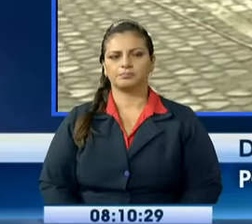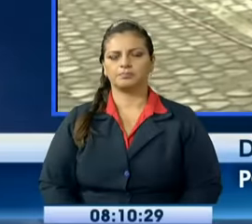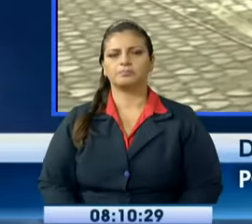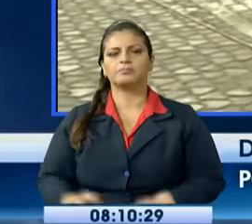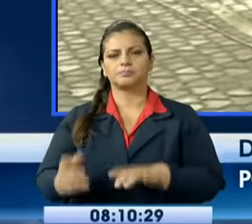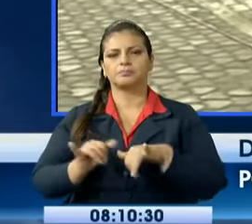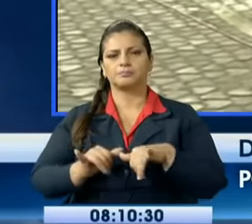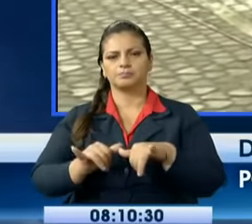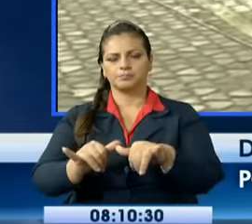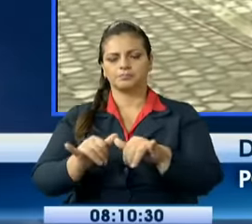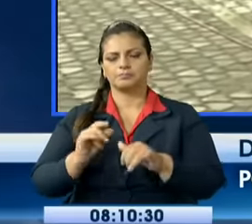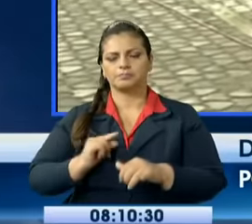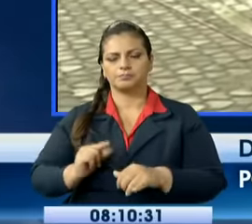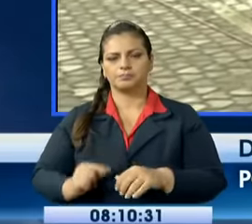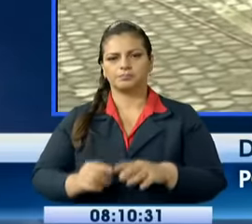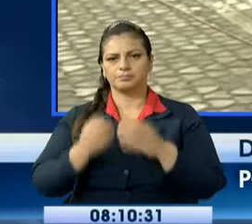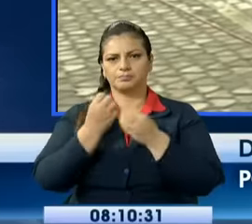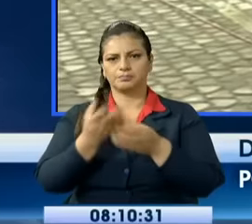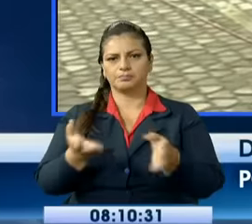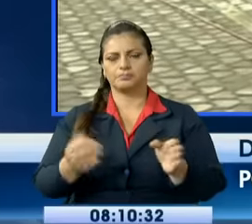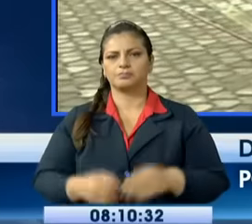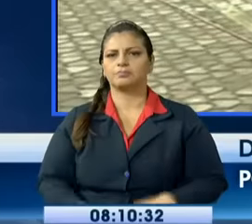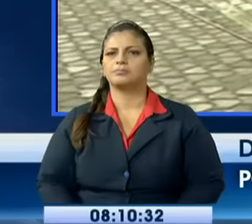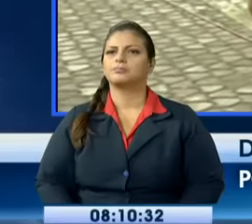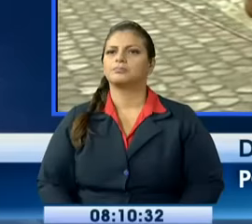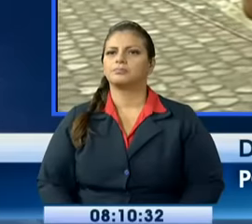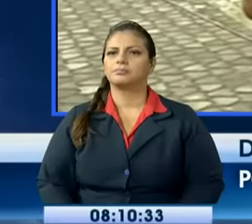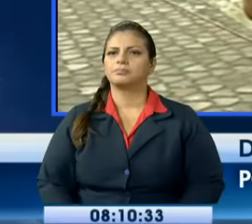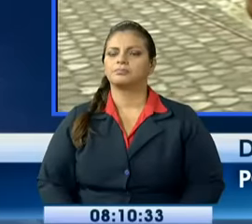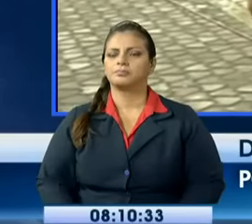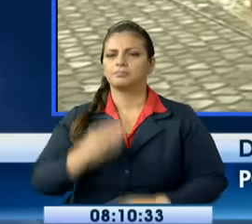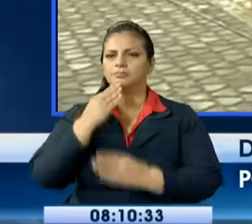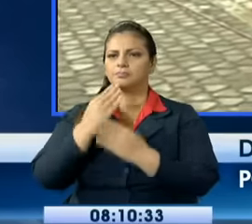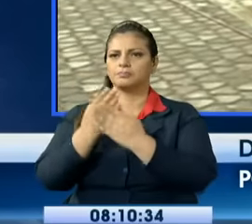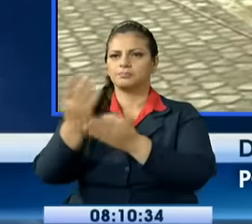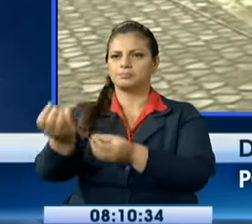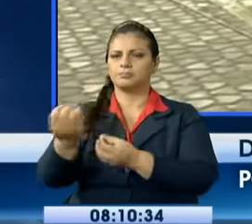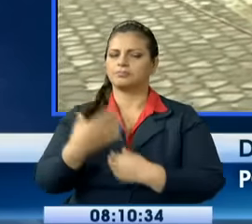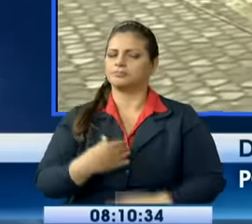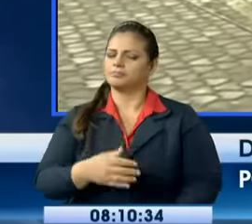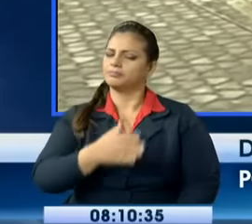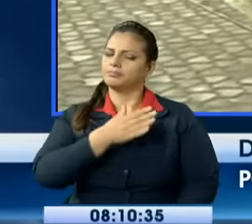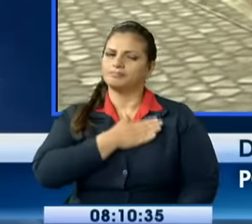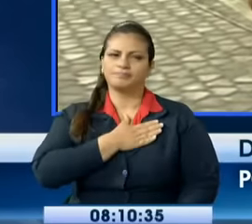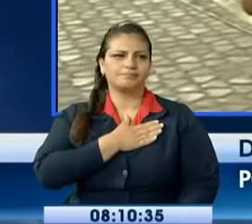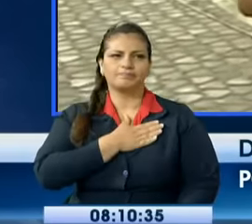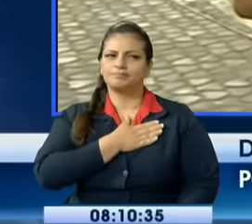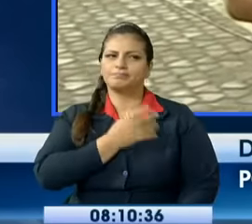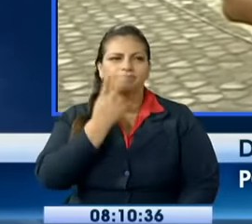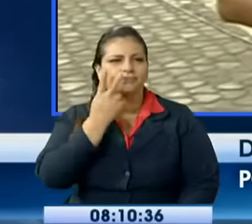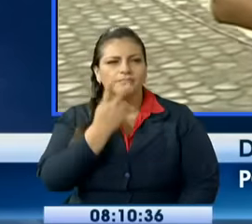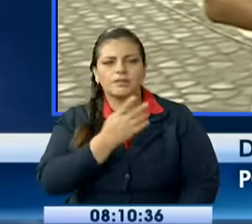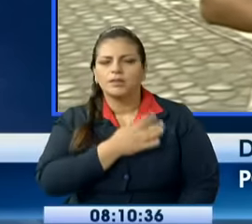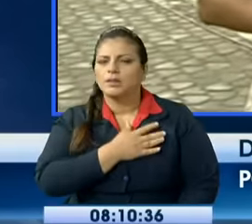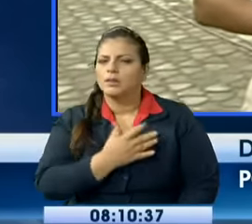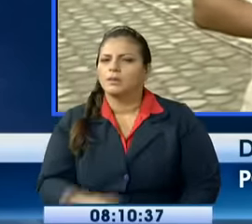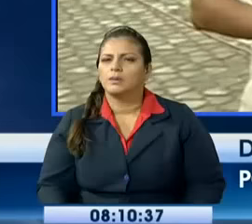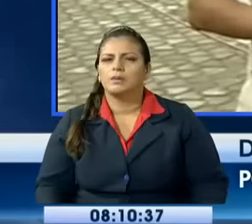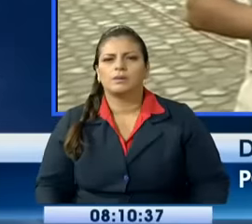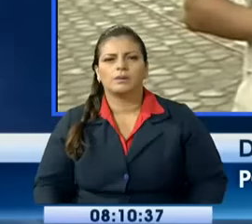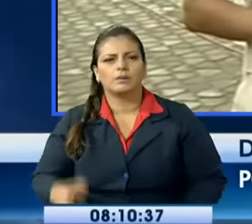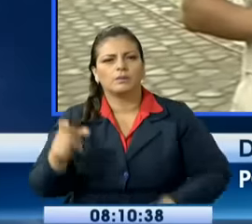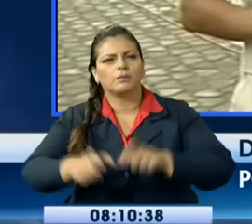continúan con el detalle de mayor información. Muchas gracias, José. Qué lástima que haya gente enemiga de su propio pueblo,